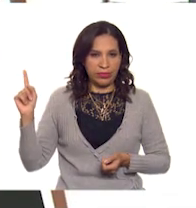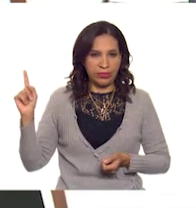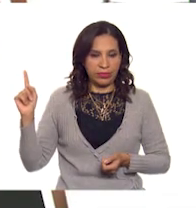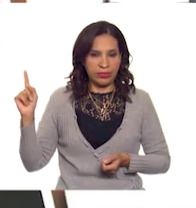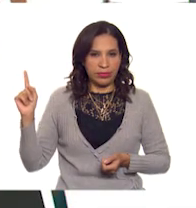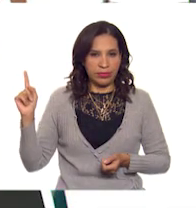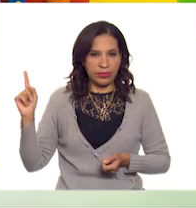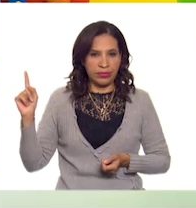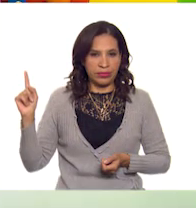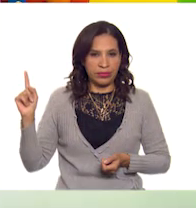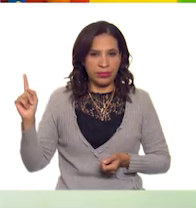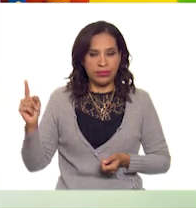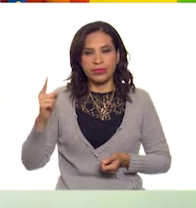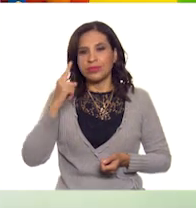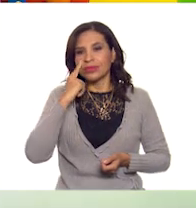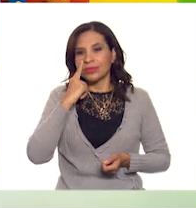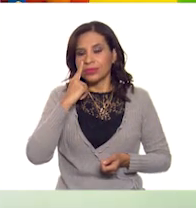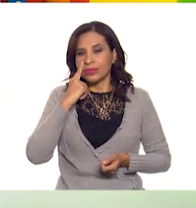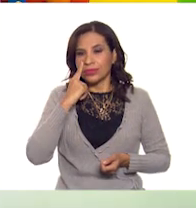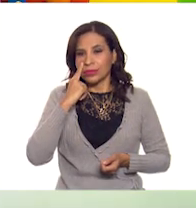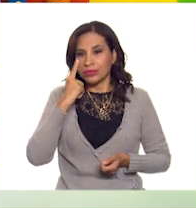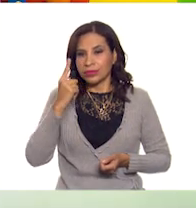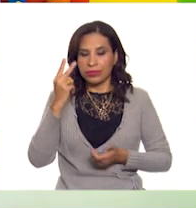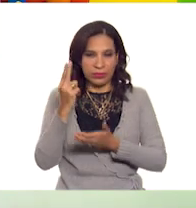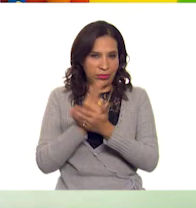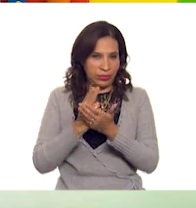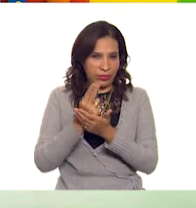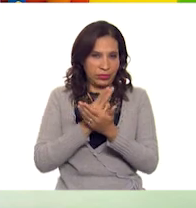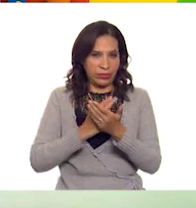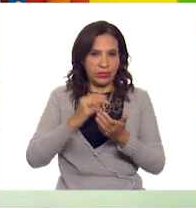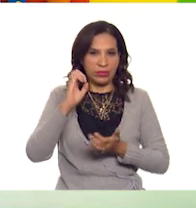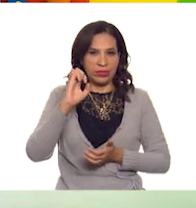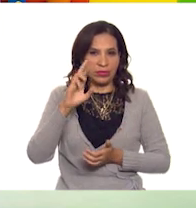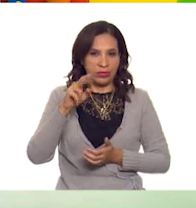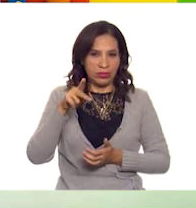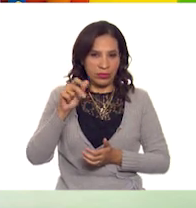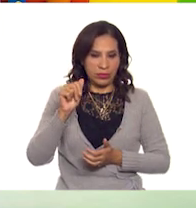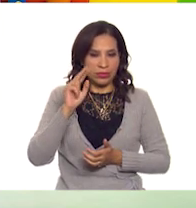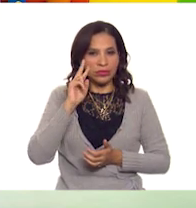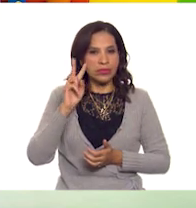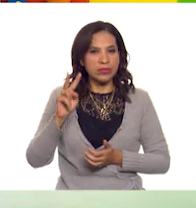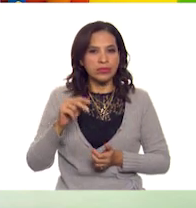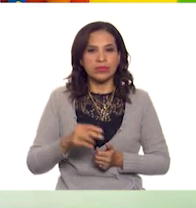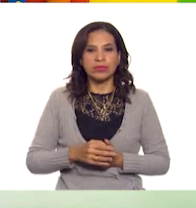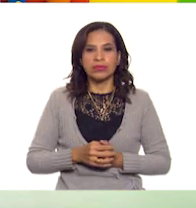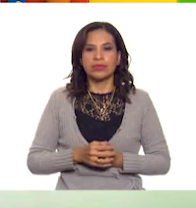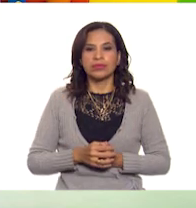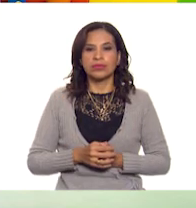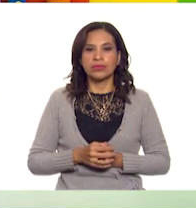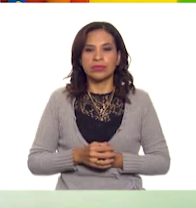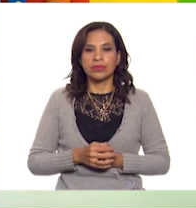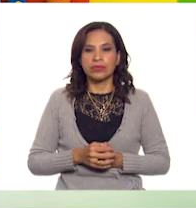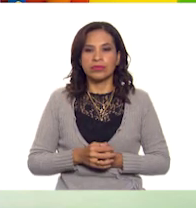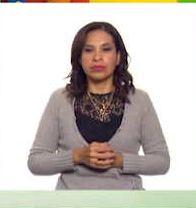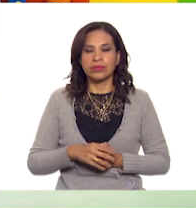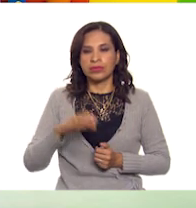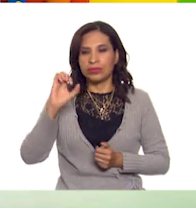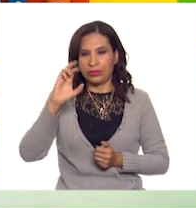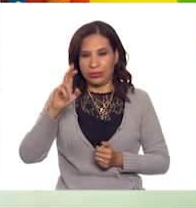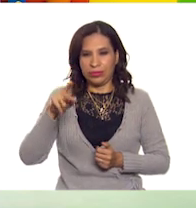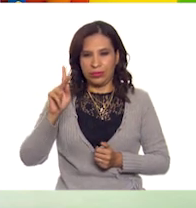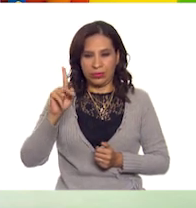Y mira, este es el dibujo que hizo Eric. ¡Ajá! ¡El dibujo de Eric!